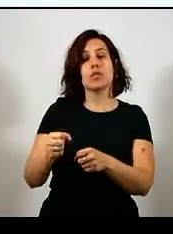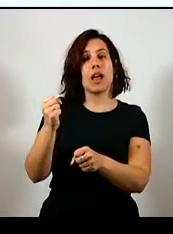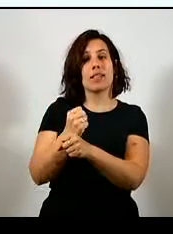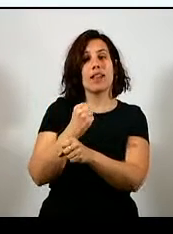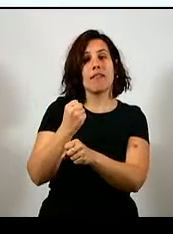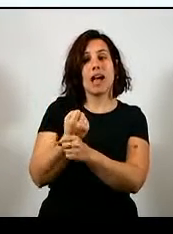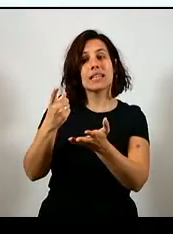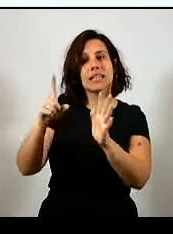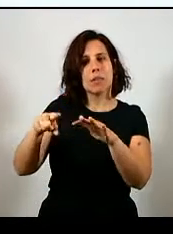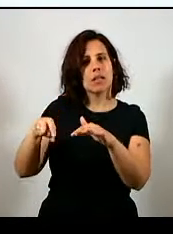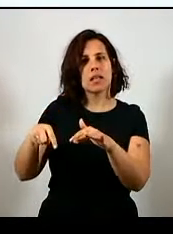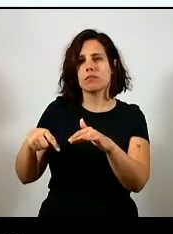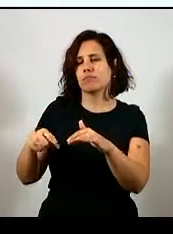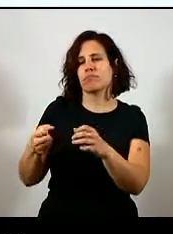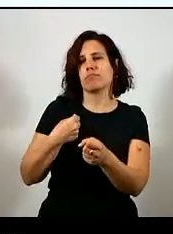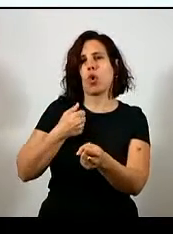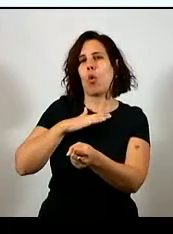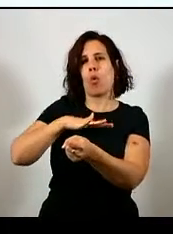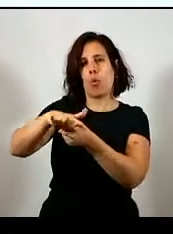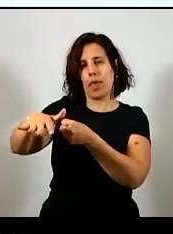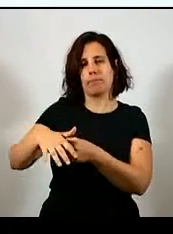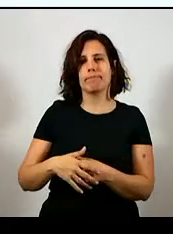meses.